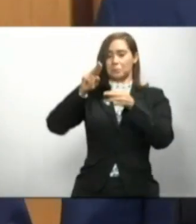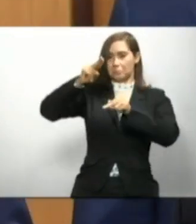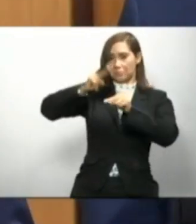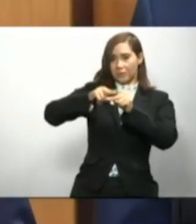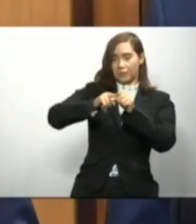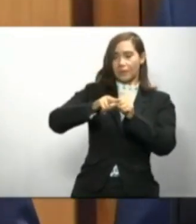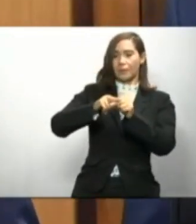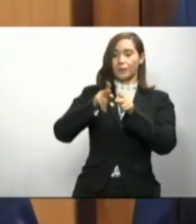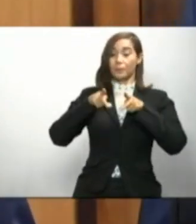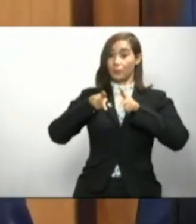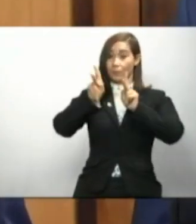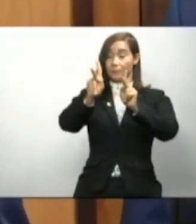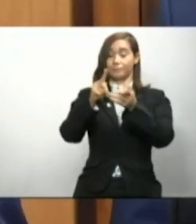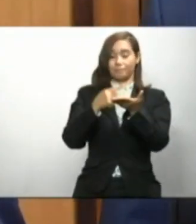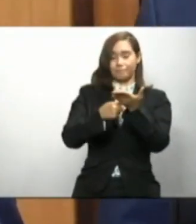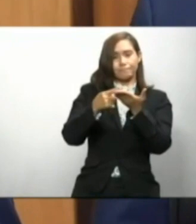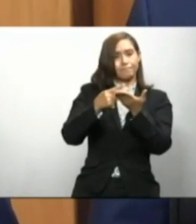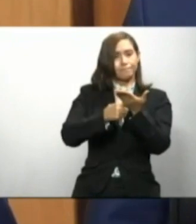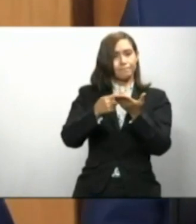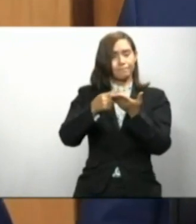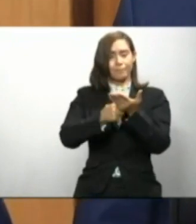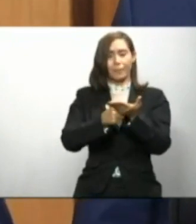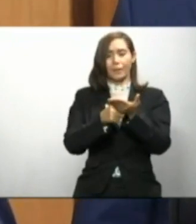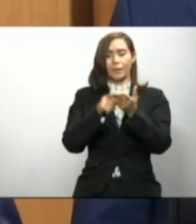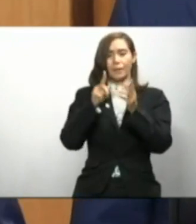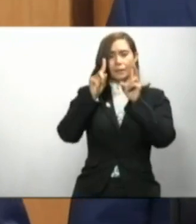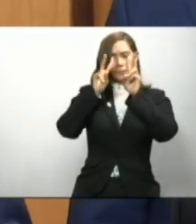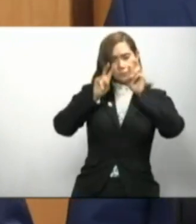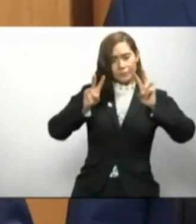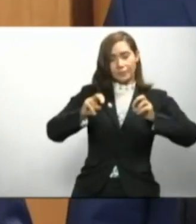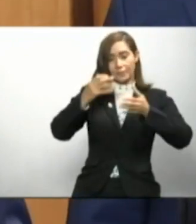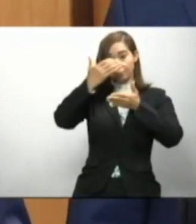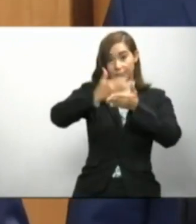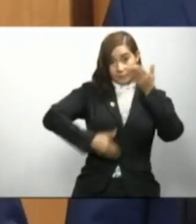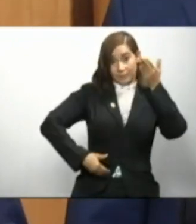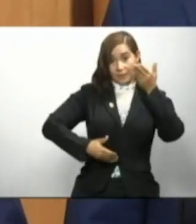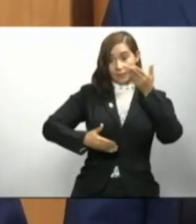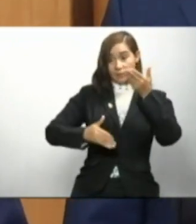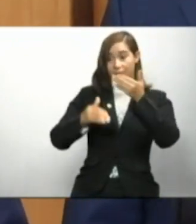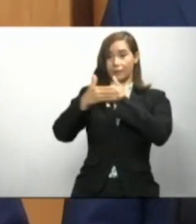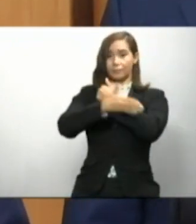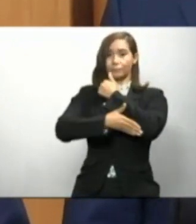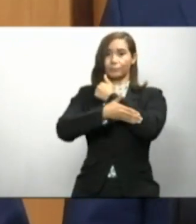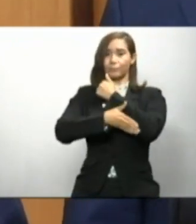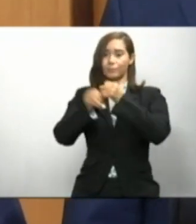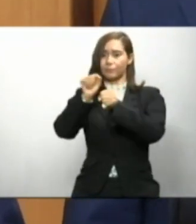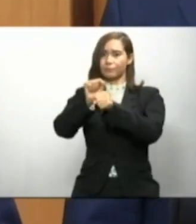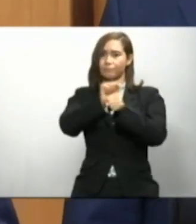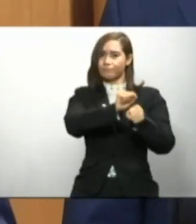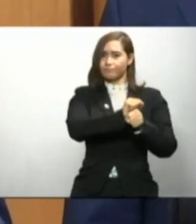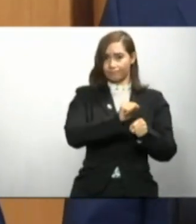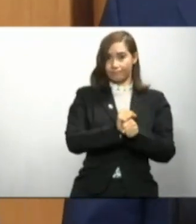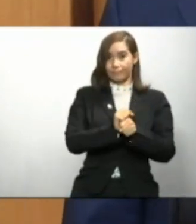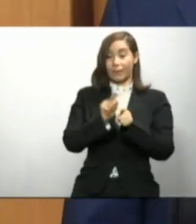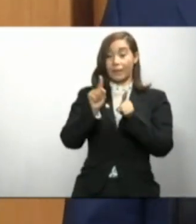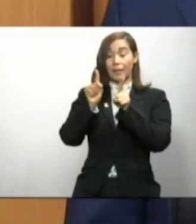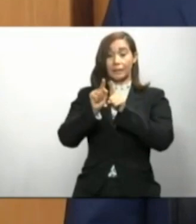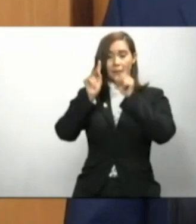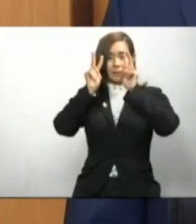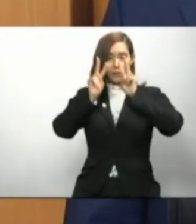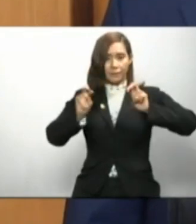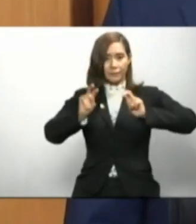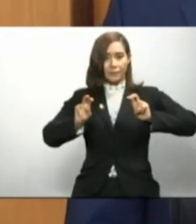principales temas de la agenda bilateral entre nuestros países también revisamos la situación de nuestra región